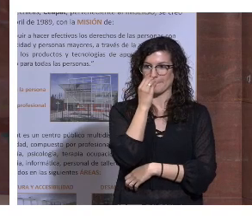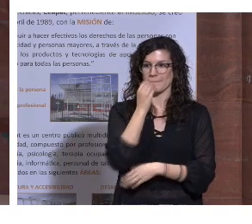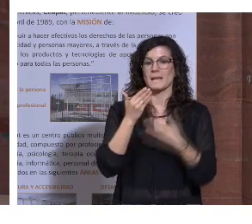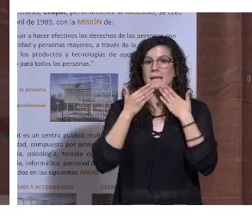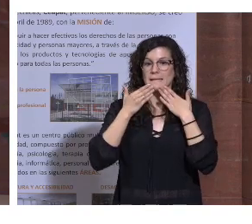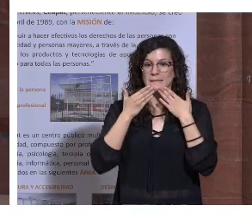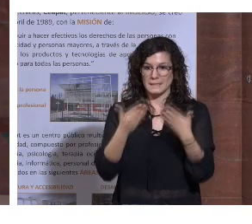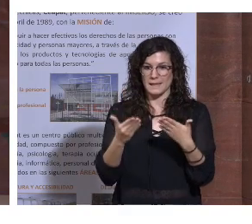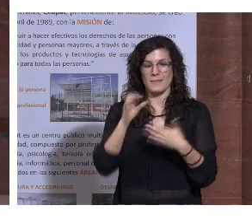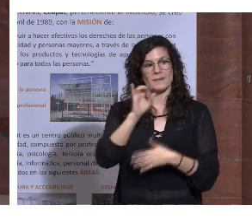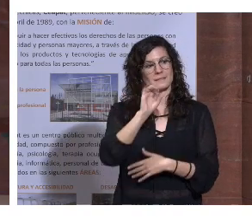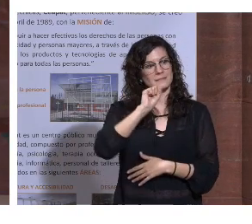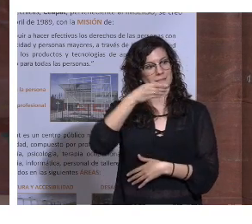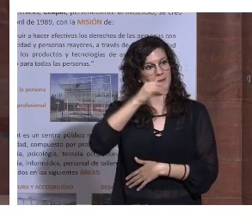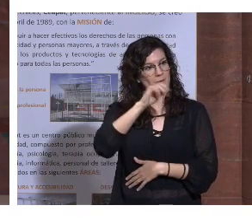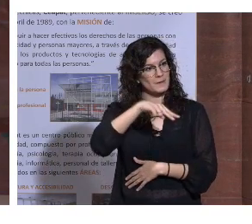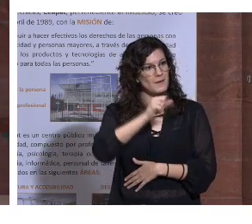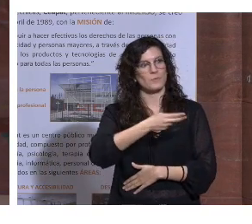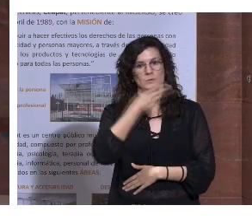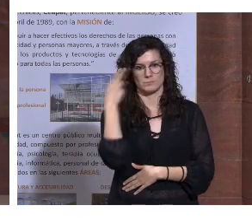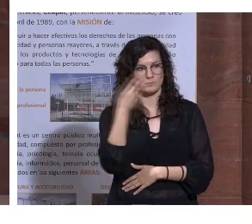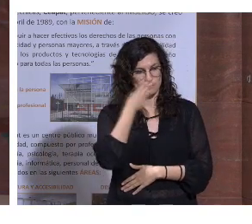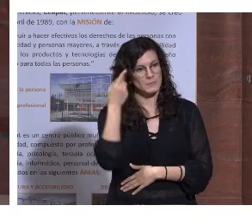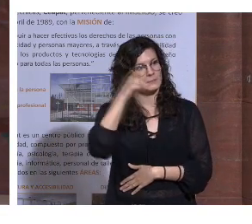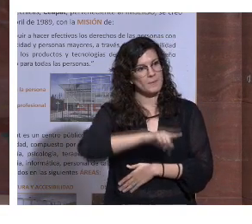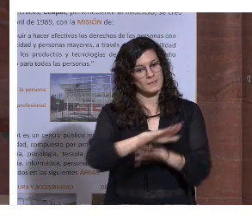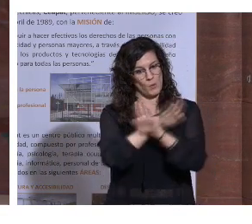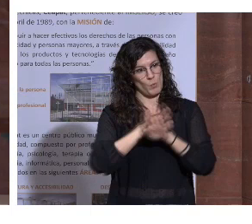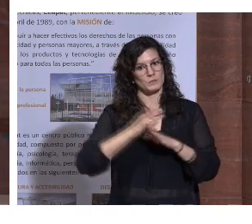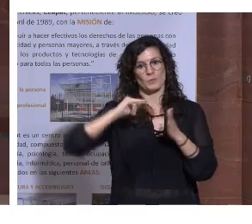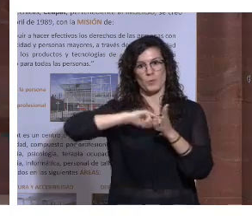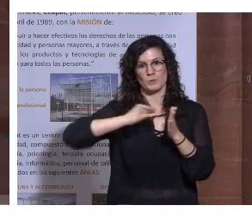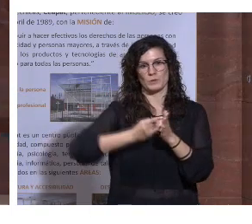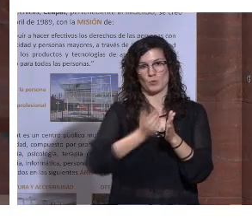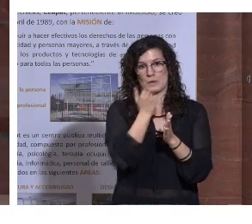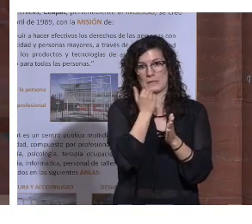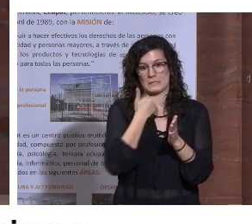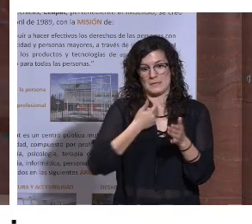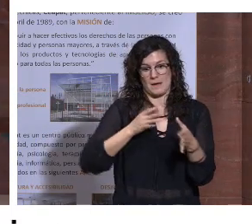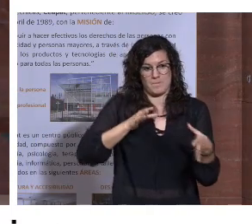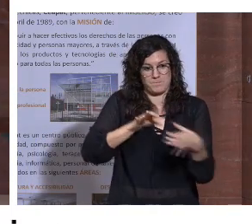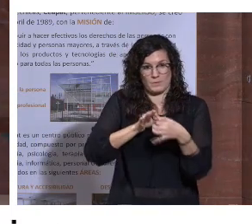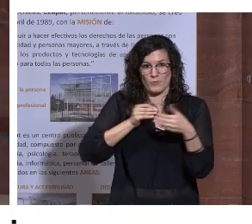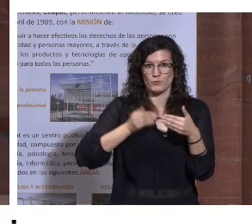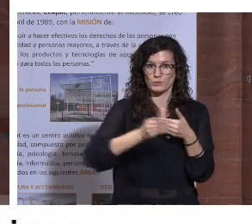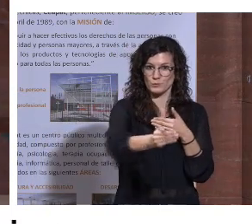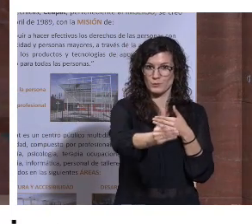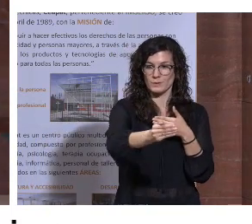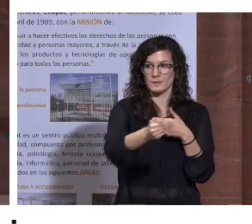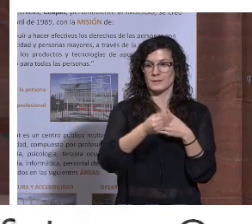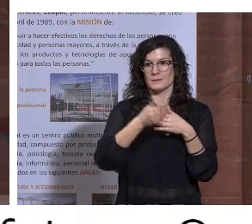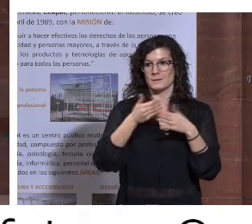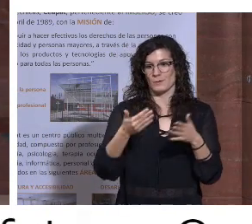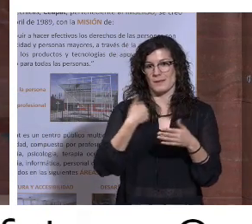Muchísimas gracias, Sabina. Interesantísimo también este último proyecto que casi nos liga ya al futuro, o sea que luego casi lo tienes